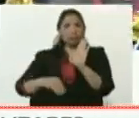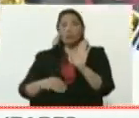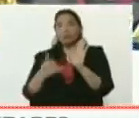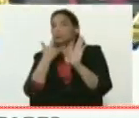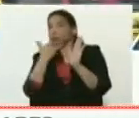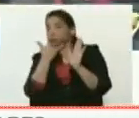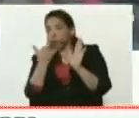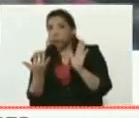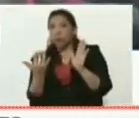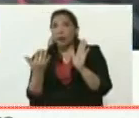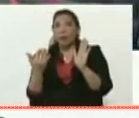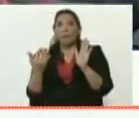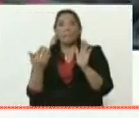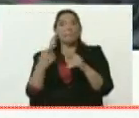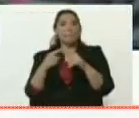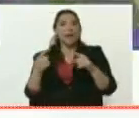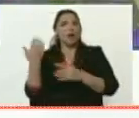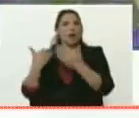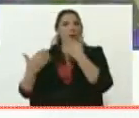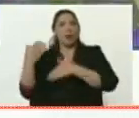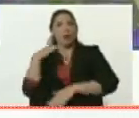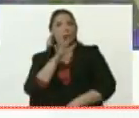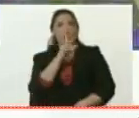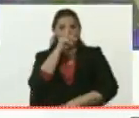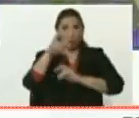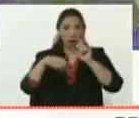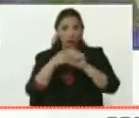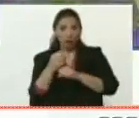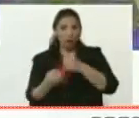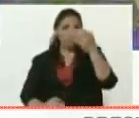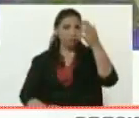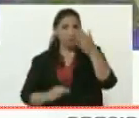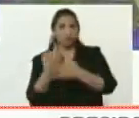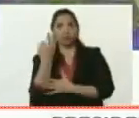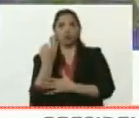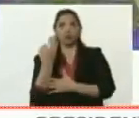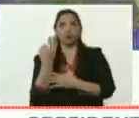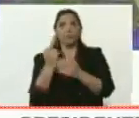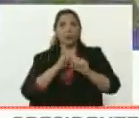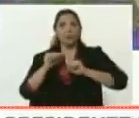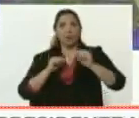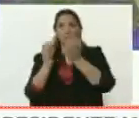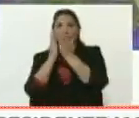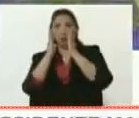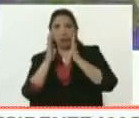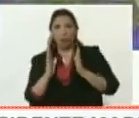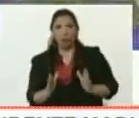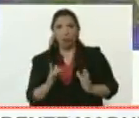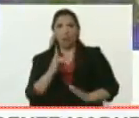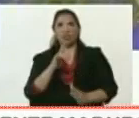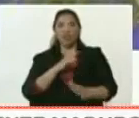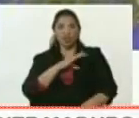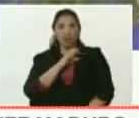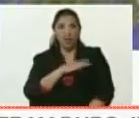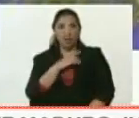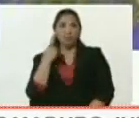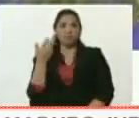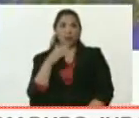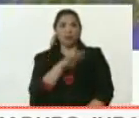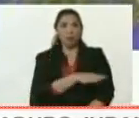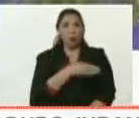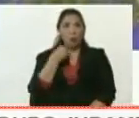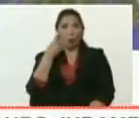salió aquel movimiento popular estudiantil chileno, también masacraron un montón de muchachos, de